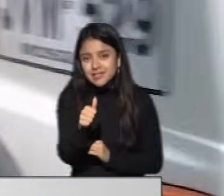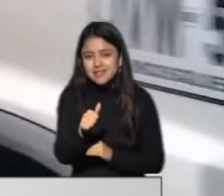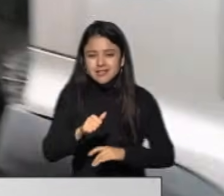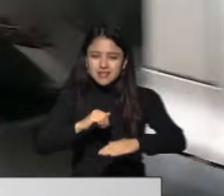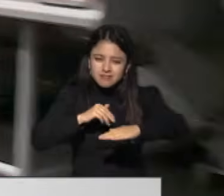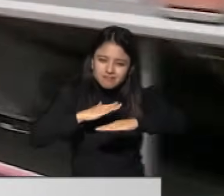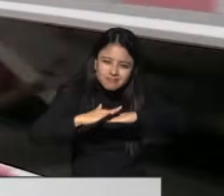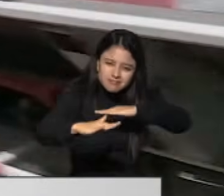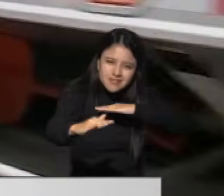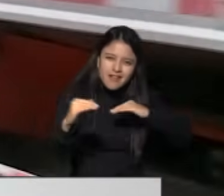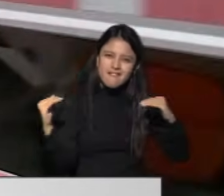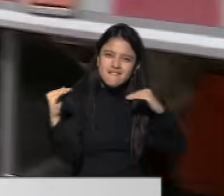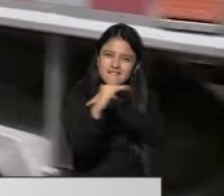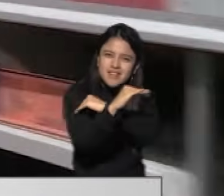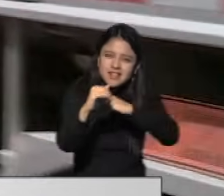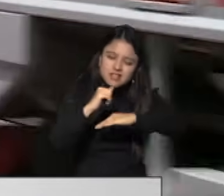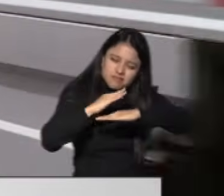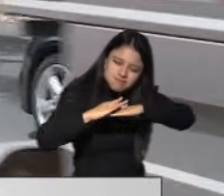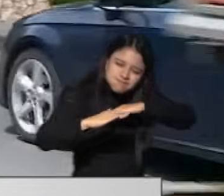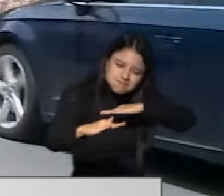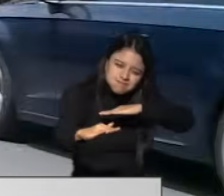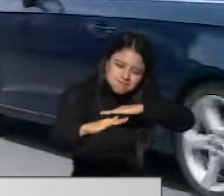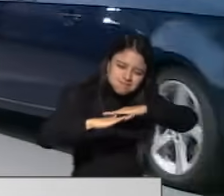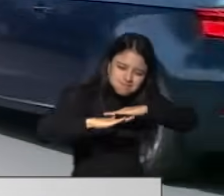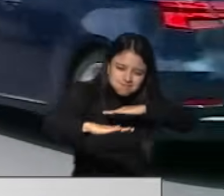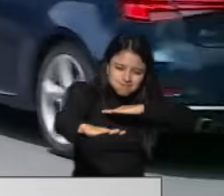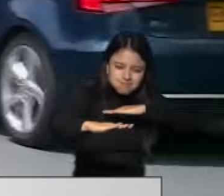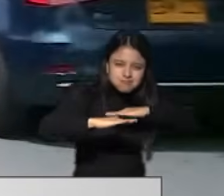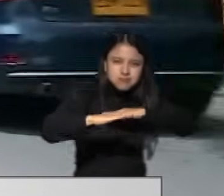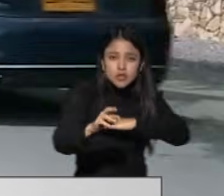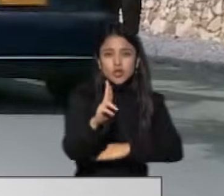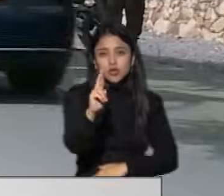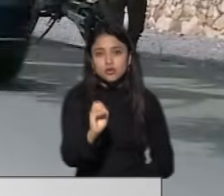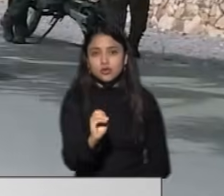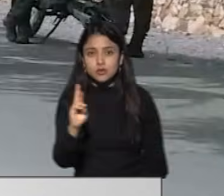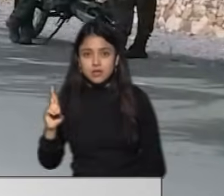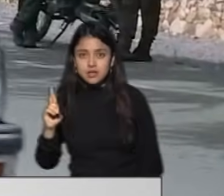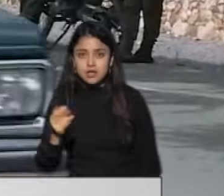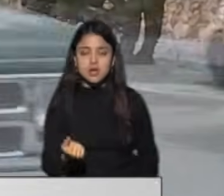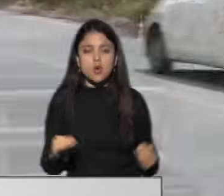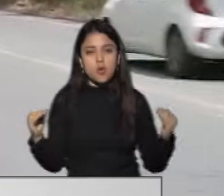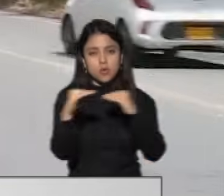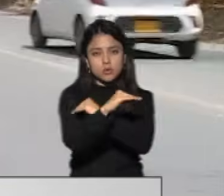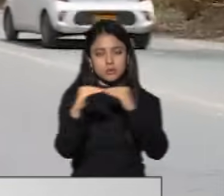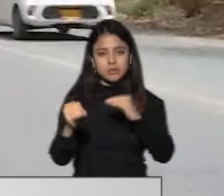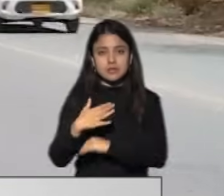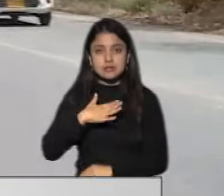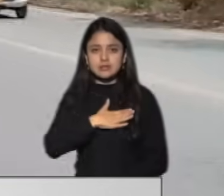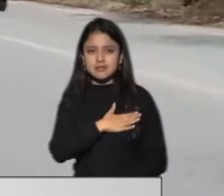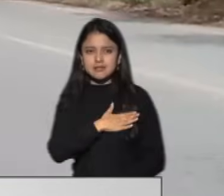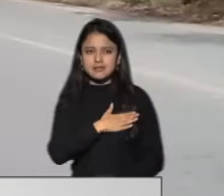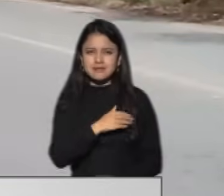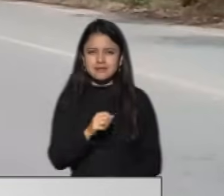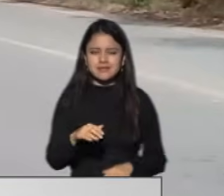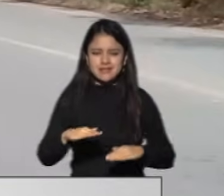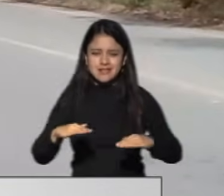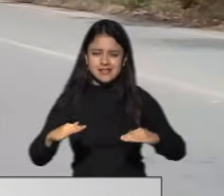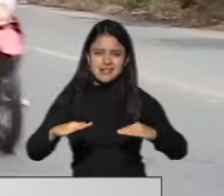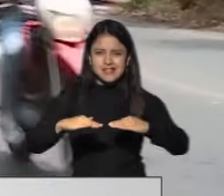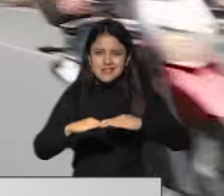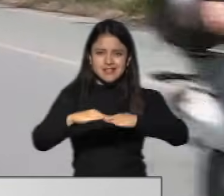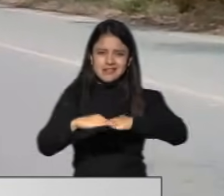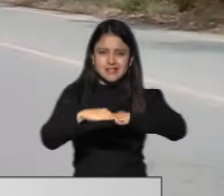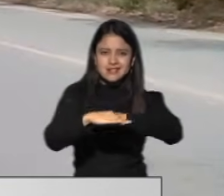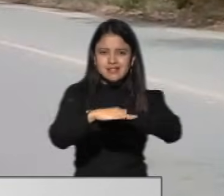siniestralidad en las vías de Santiago de Cali. Corredores como la autopista suroriental y la autopista Simón Bolívar se suman a estos corredores de la muerte, como le han